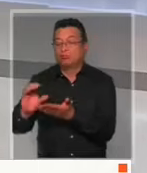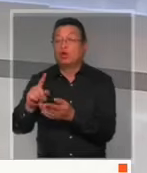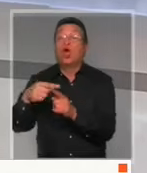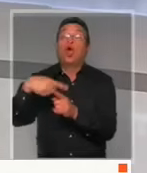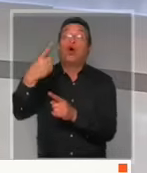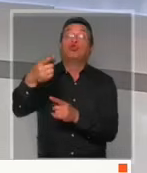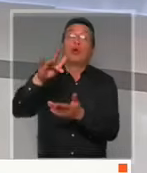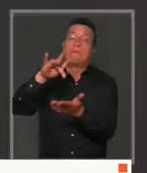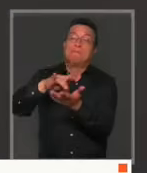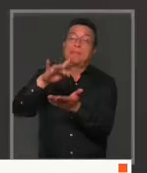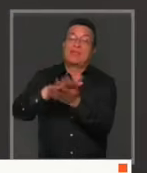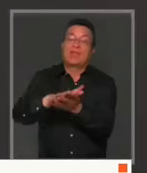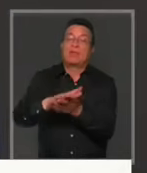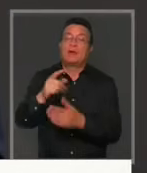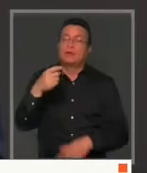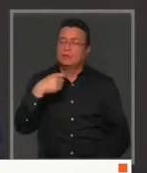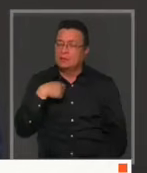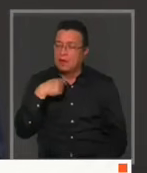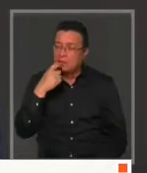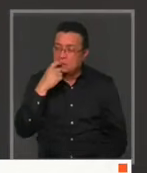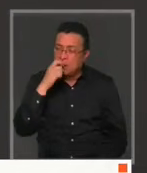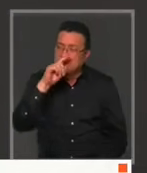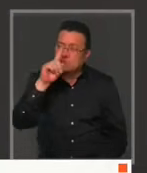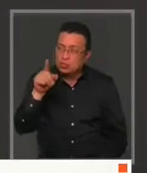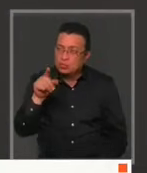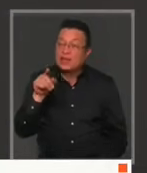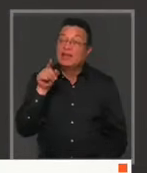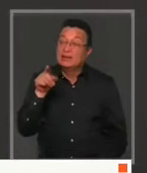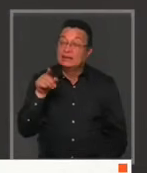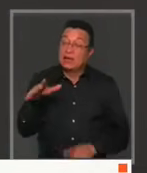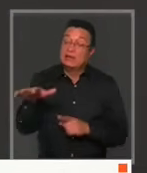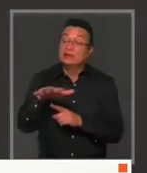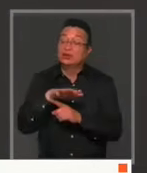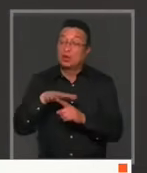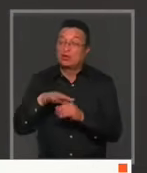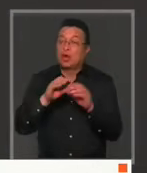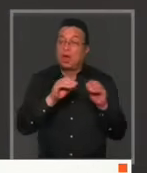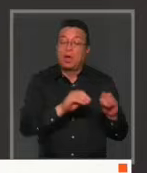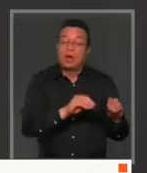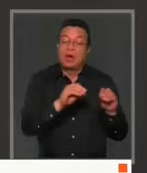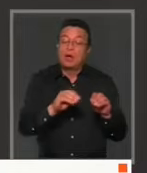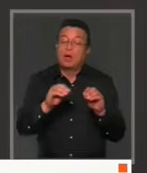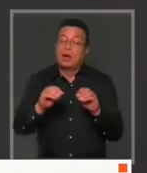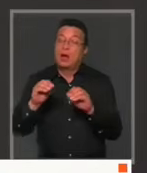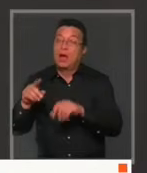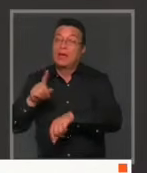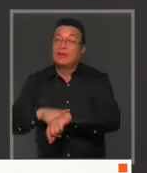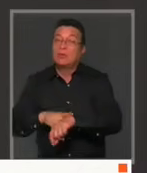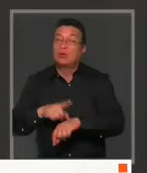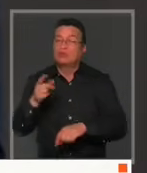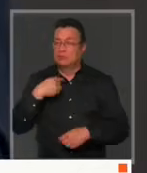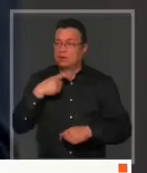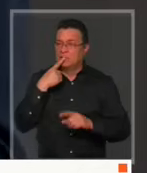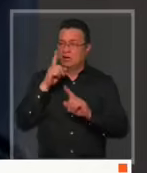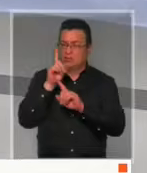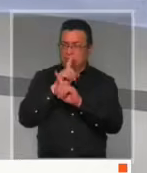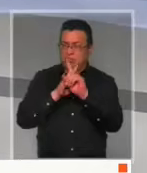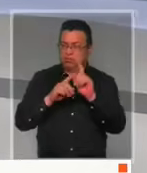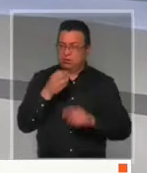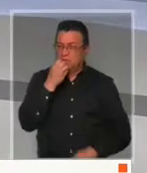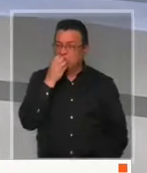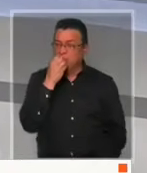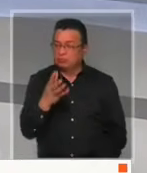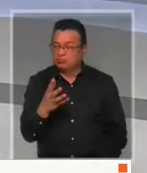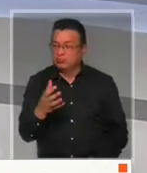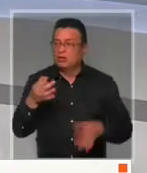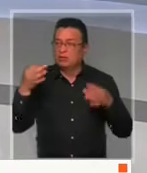pendiente. Pero la pregunta es si esa situación por haberse dilatado en el tiempo no pone en cuestión esta declaración de